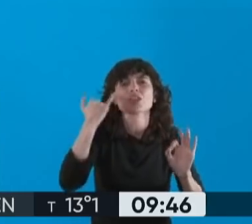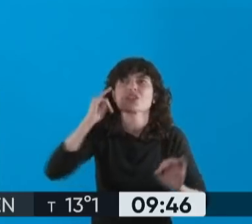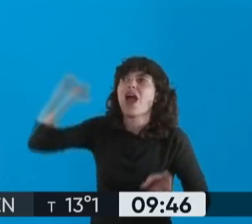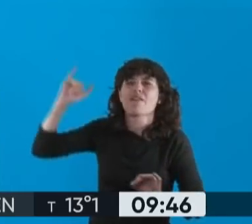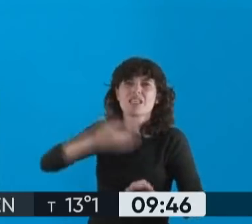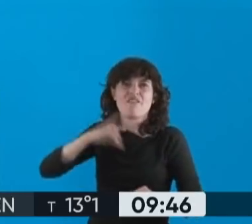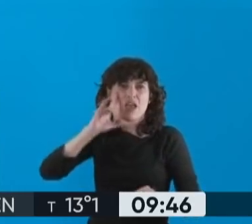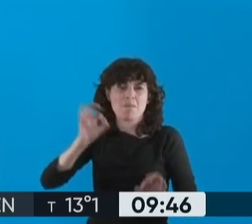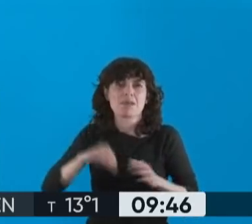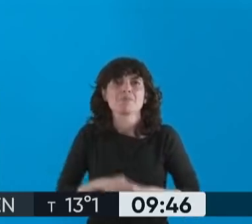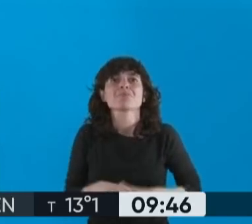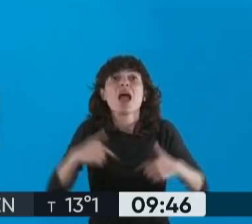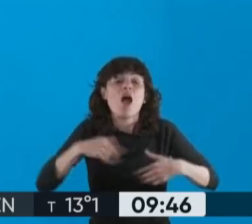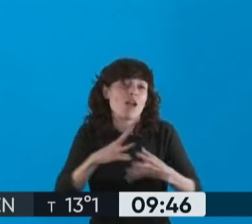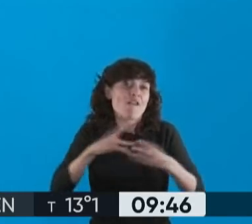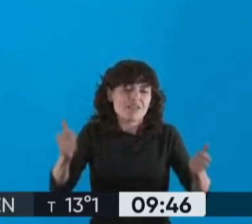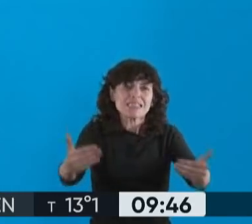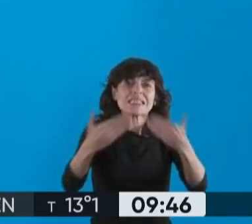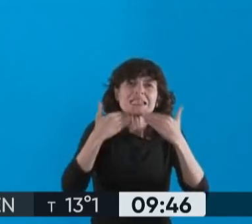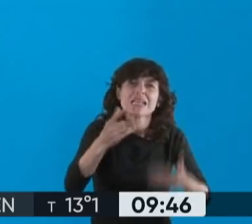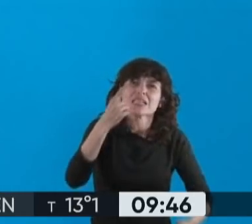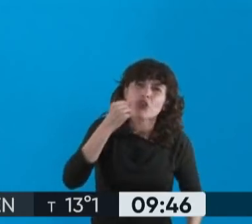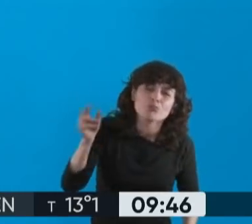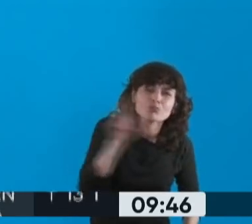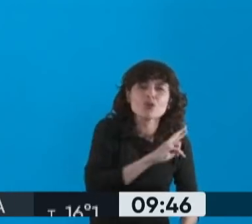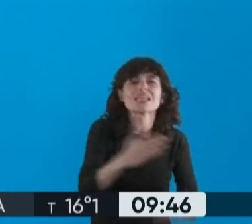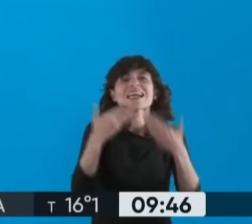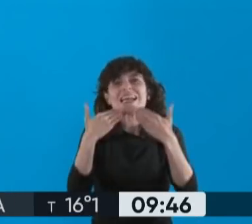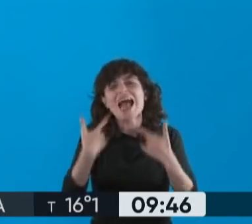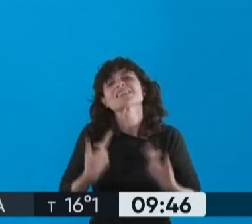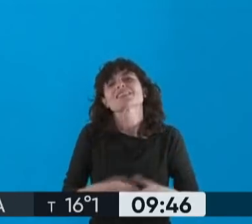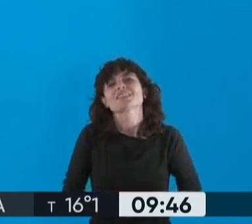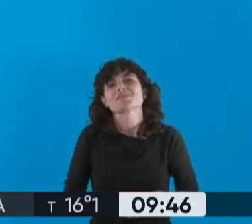más. Muchísimas gracias a todos y todas. Que tengamos una buena jornada. Hasta luego.